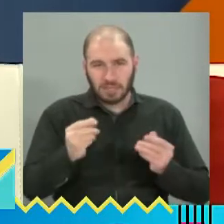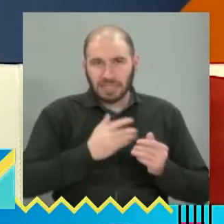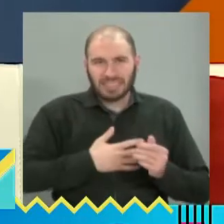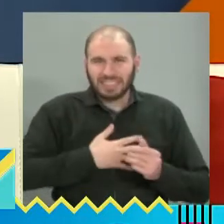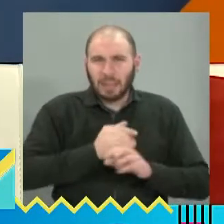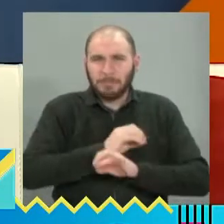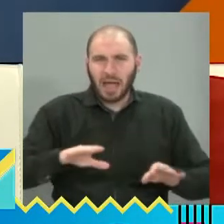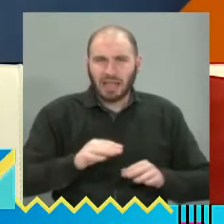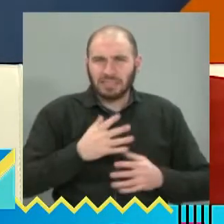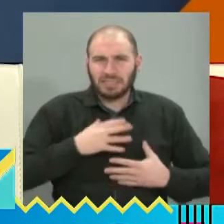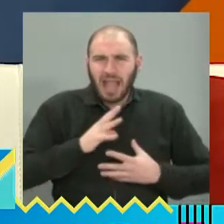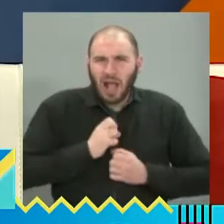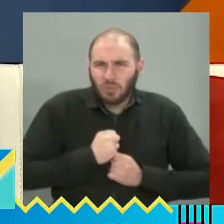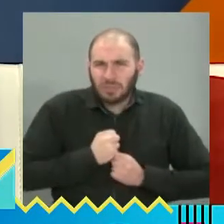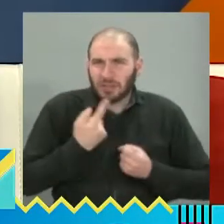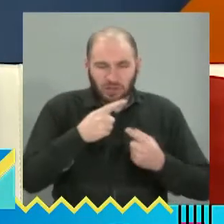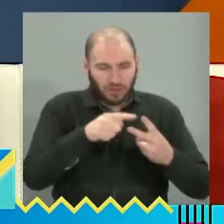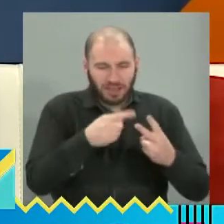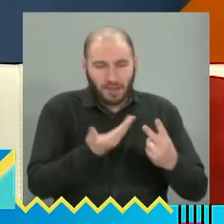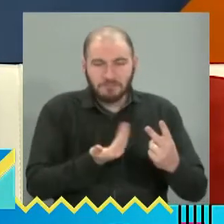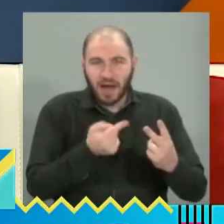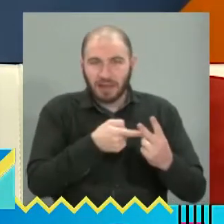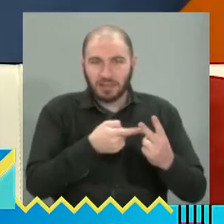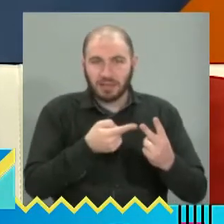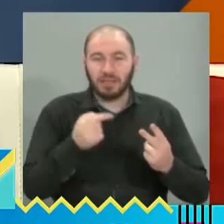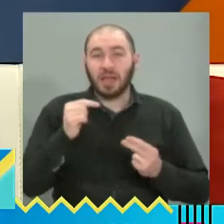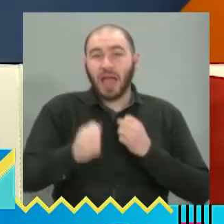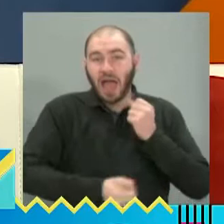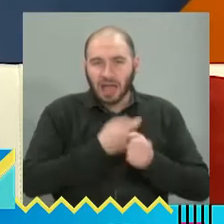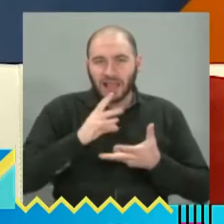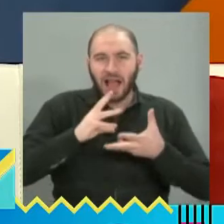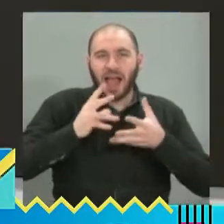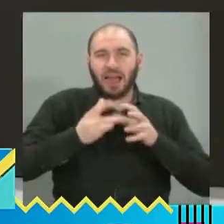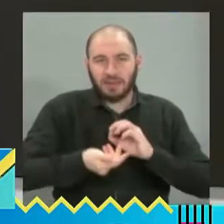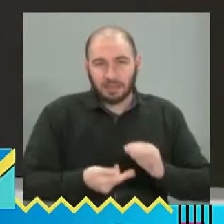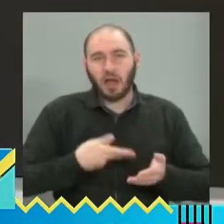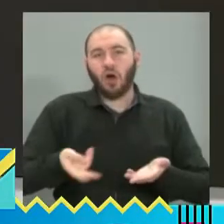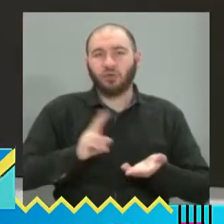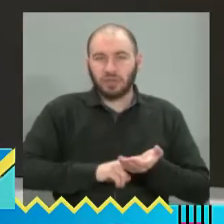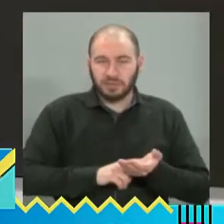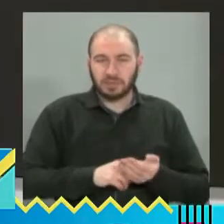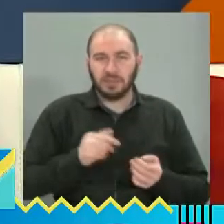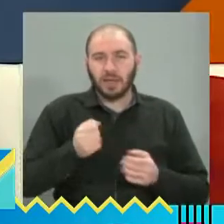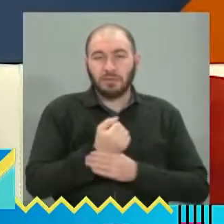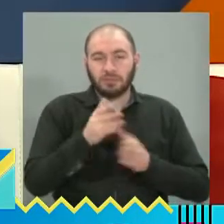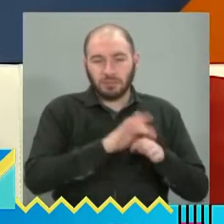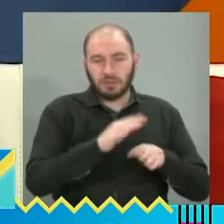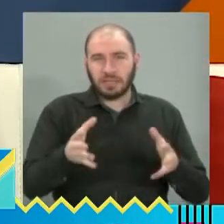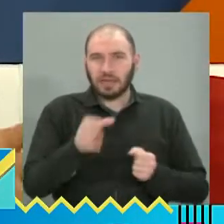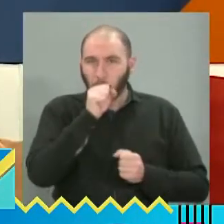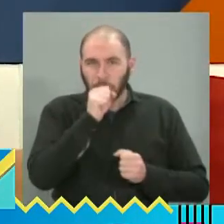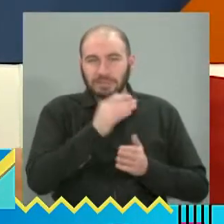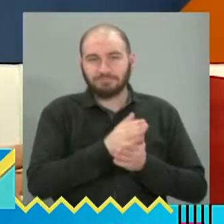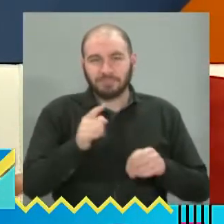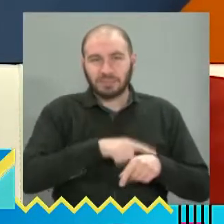mal, se siente angustiado porque le faltan esas sustancias mediadoras que hasta que se acomoda todo de nuevo es el famoso periodo de abstinencia y lleva